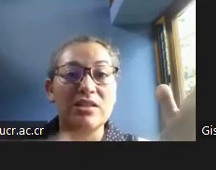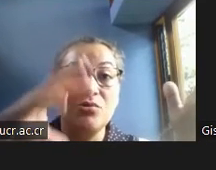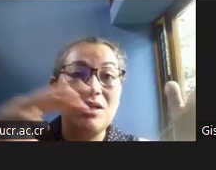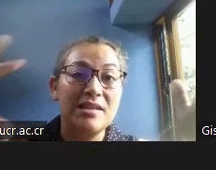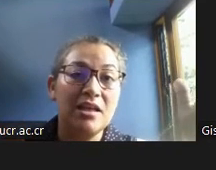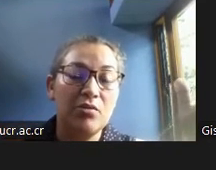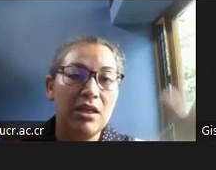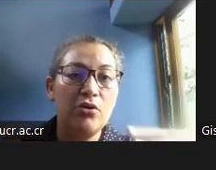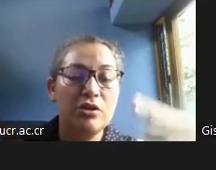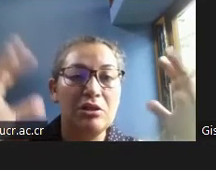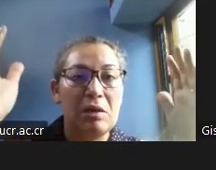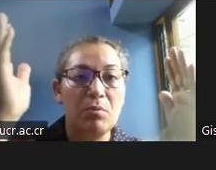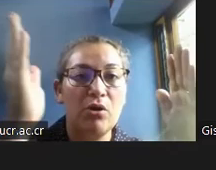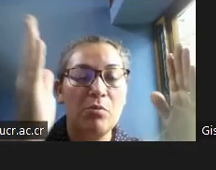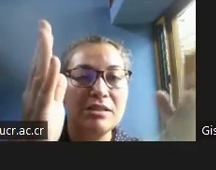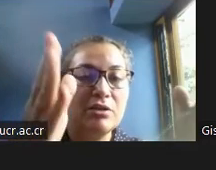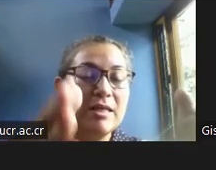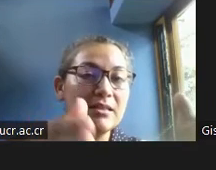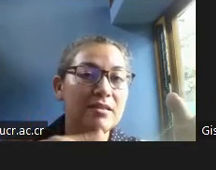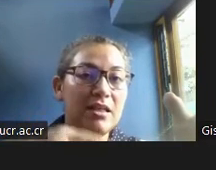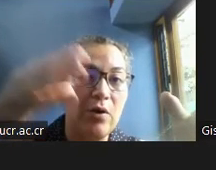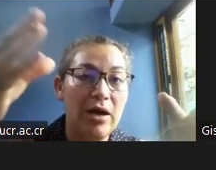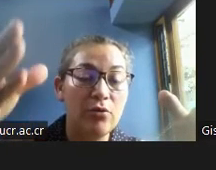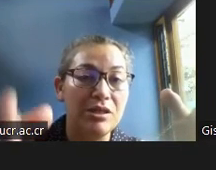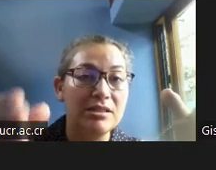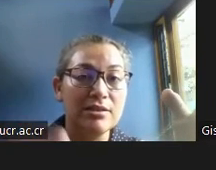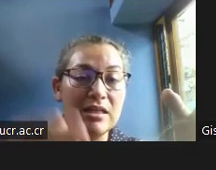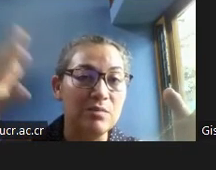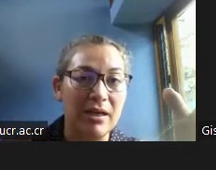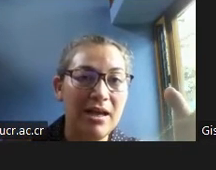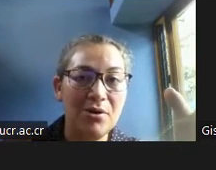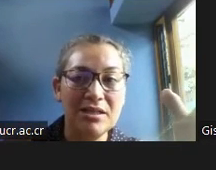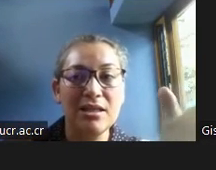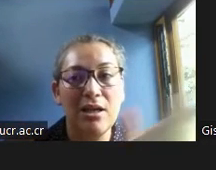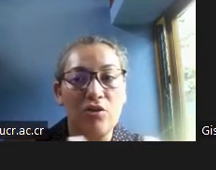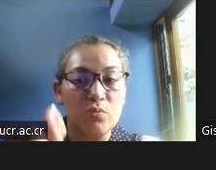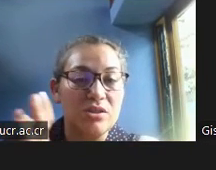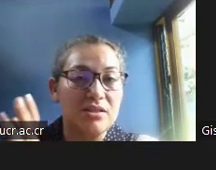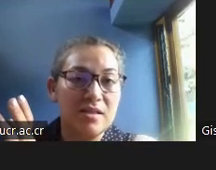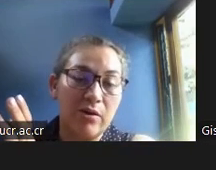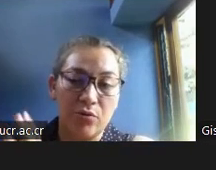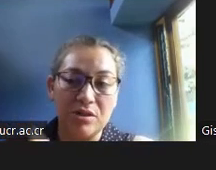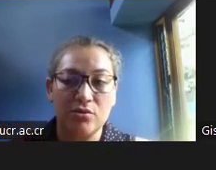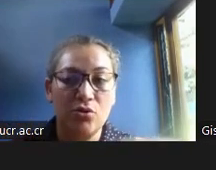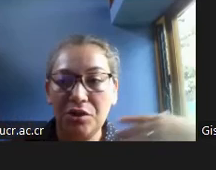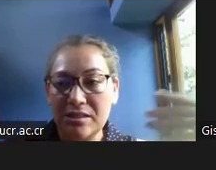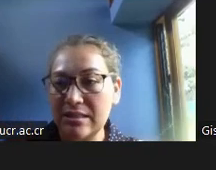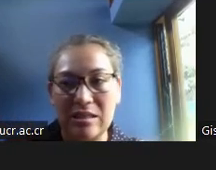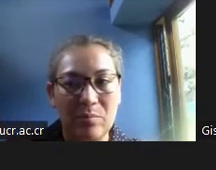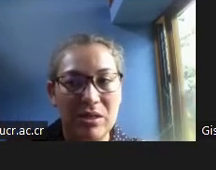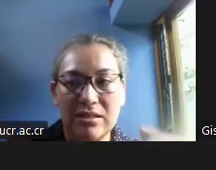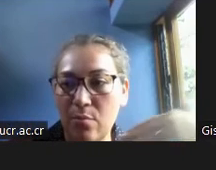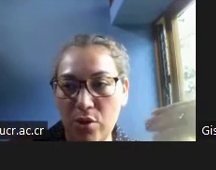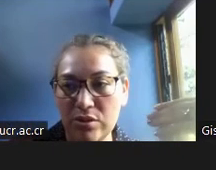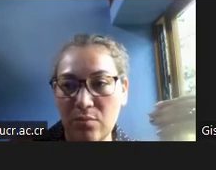O vamos a hacer una serie de videos en los que primero vamos a hacer esta sílaba con estas tres palabras, después esta sílaba con estas otras